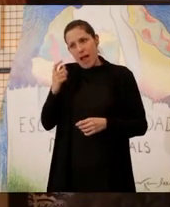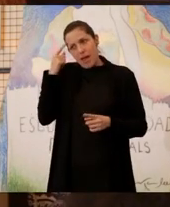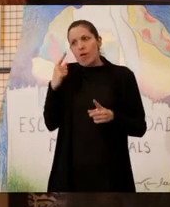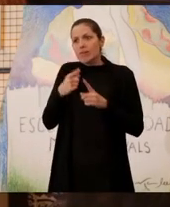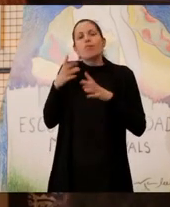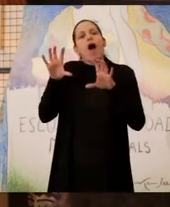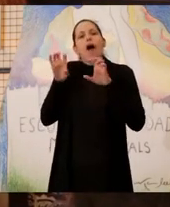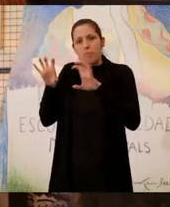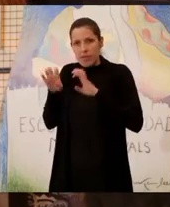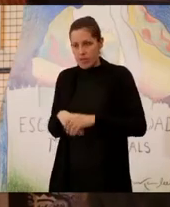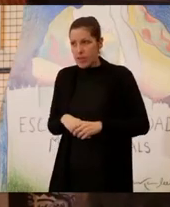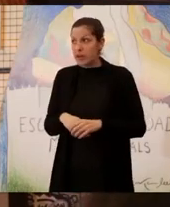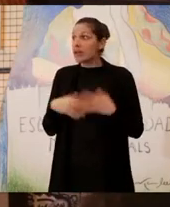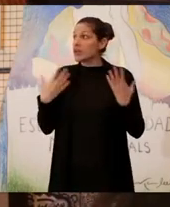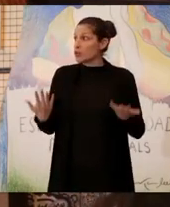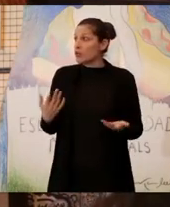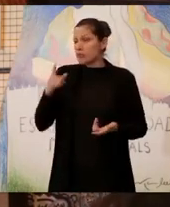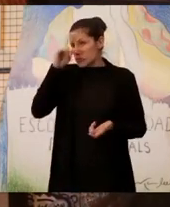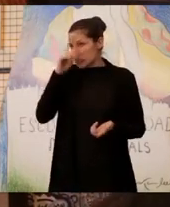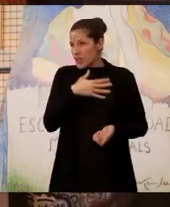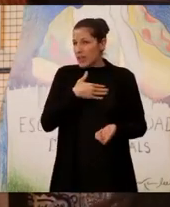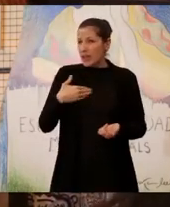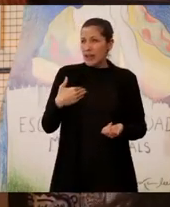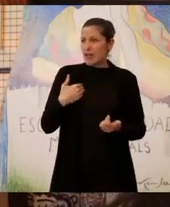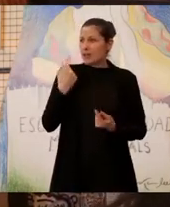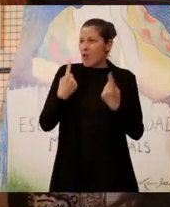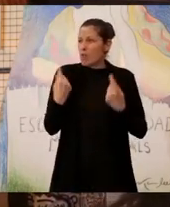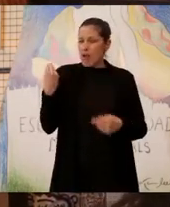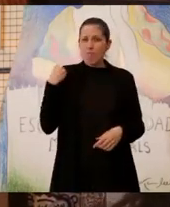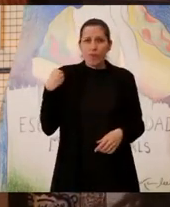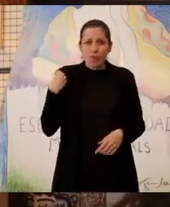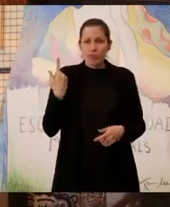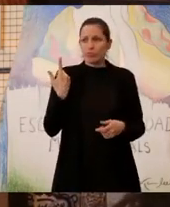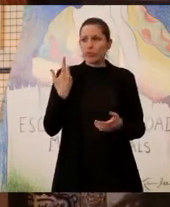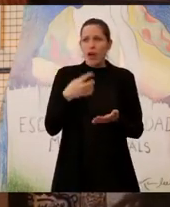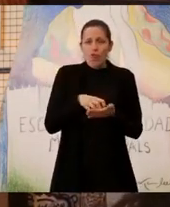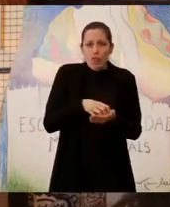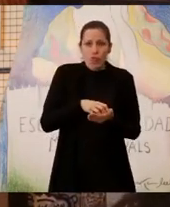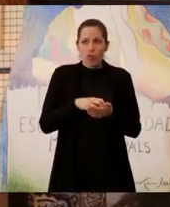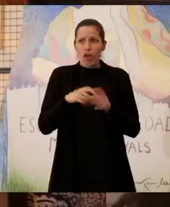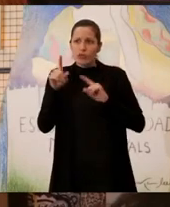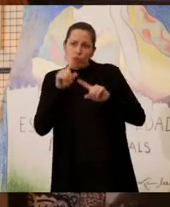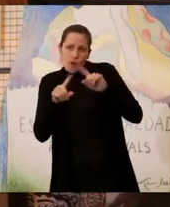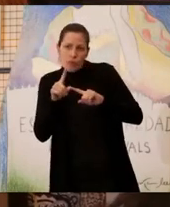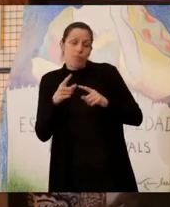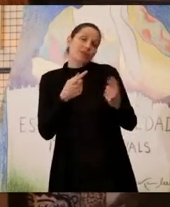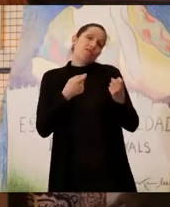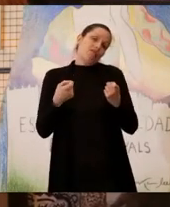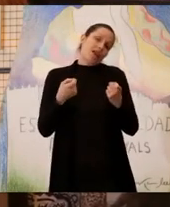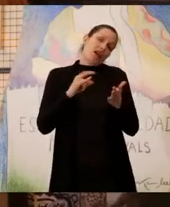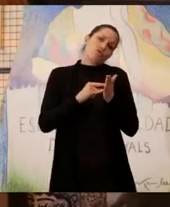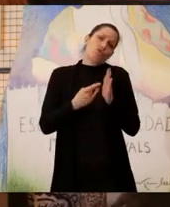para esa pregunta porque tenemos todas las dudas todos los problemas Nos faltan las soluciones pero entiendo que esto